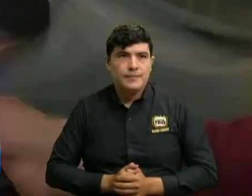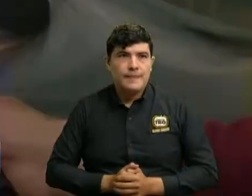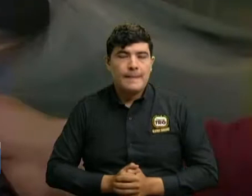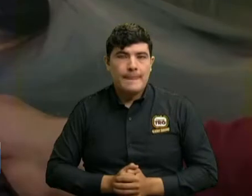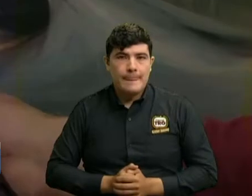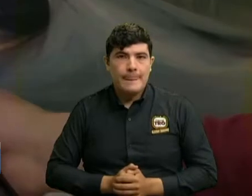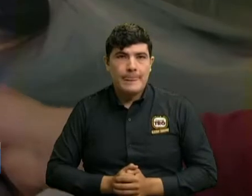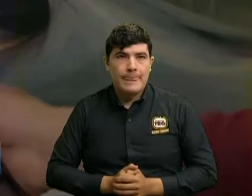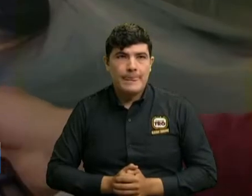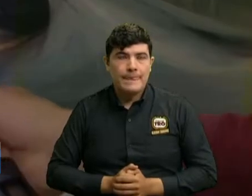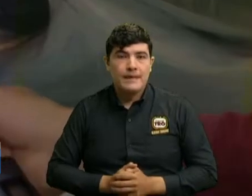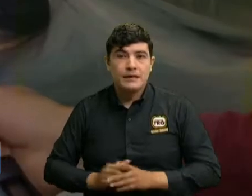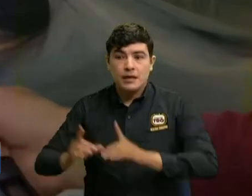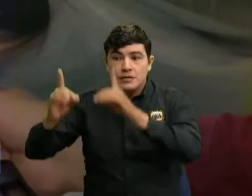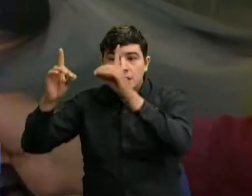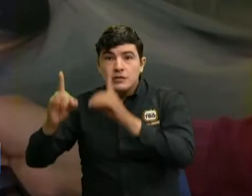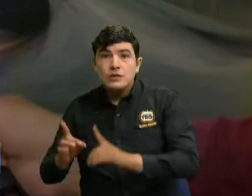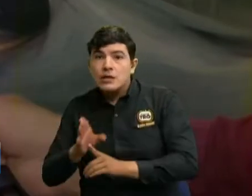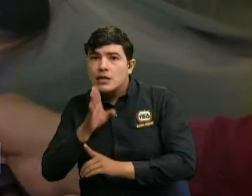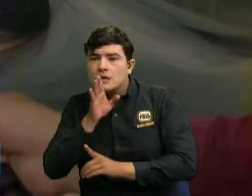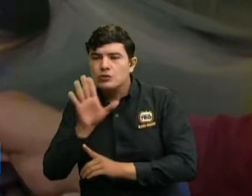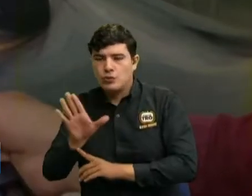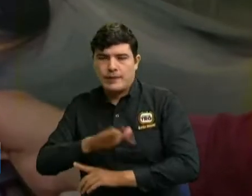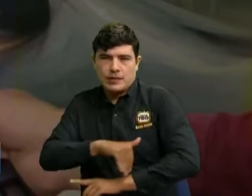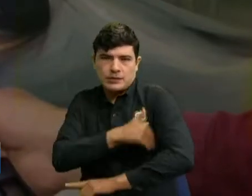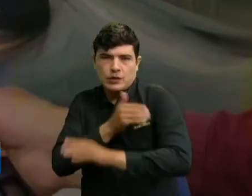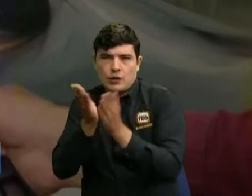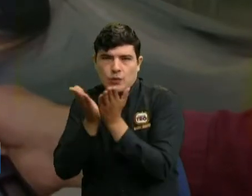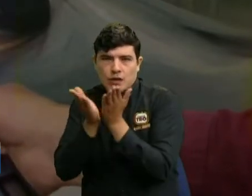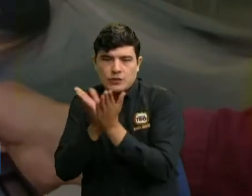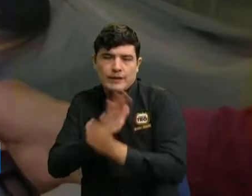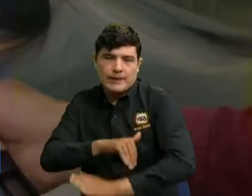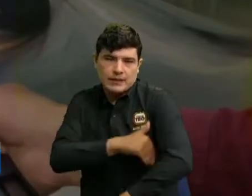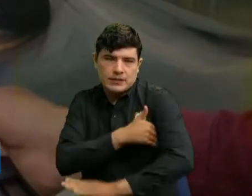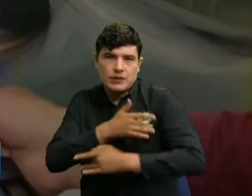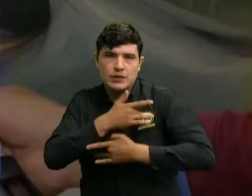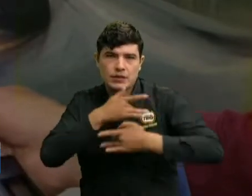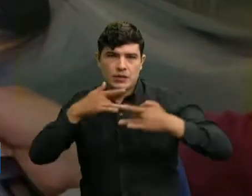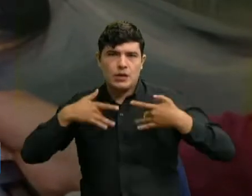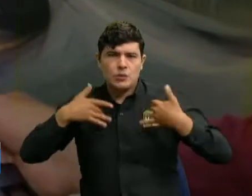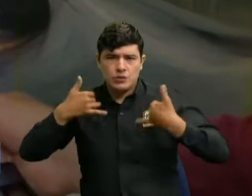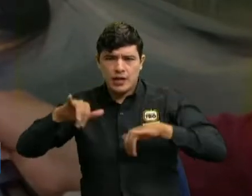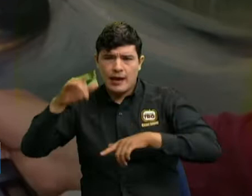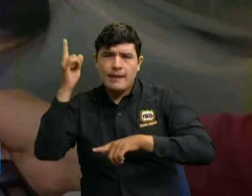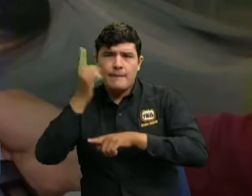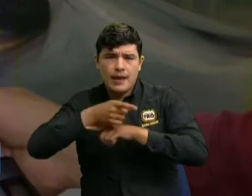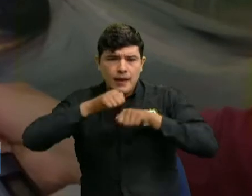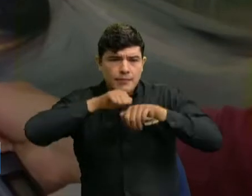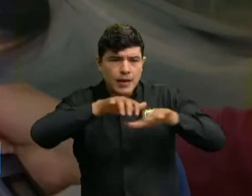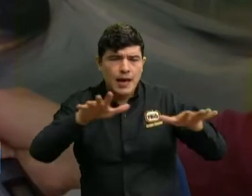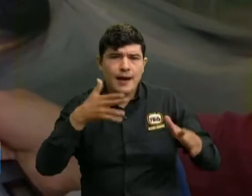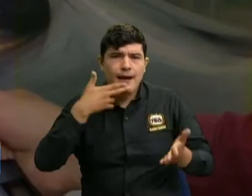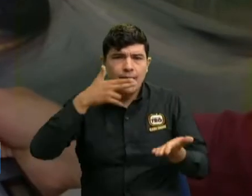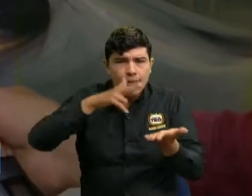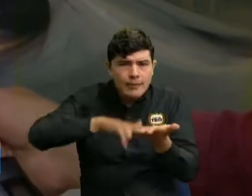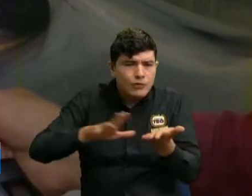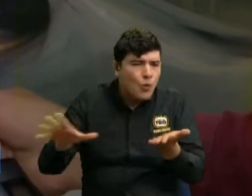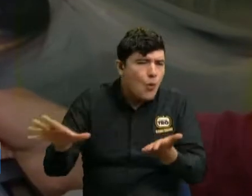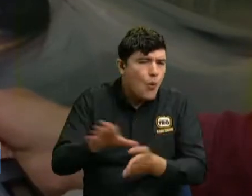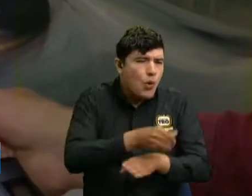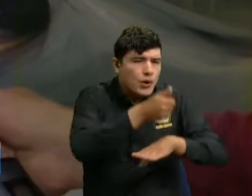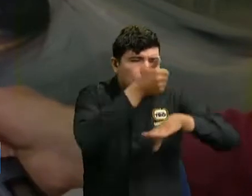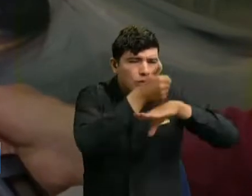toma el ministerio de educación y el ministerio de salud ya ellos han emitido una circular a todos los rectores alcaldes de los diferentes